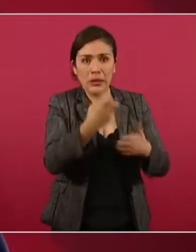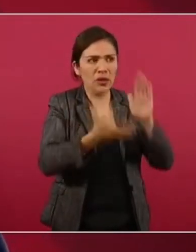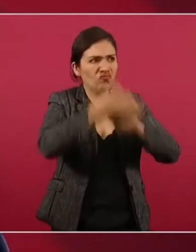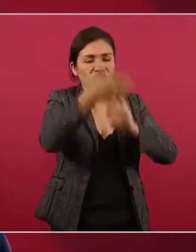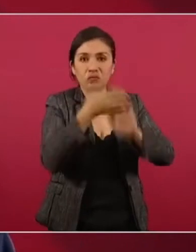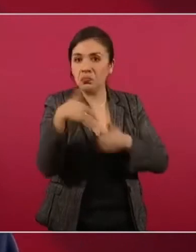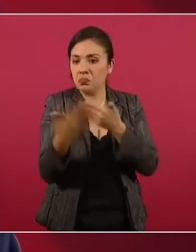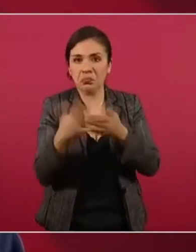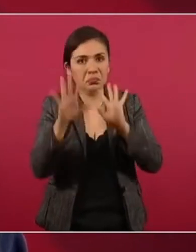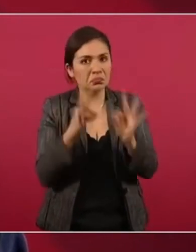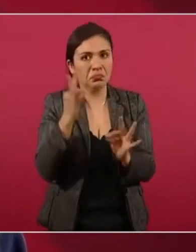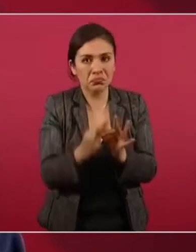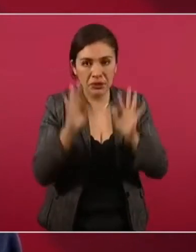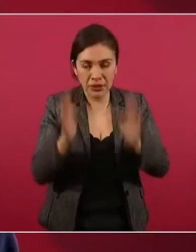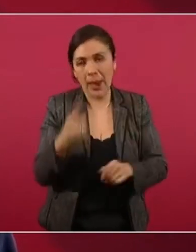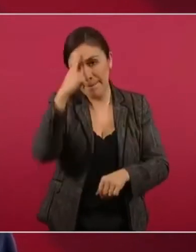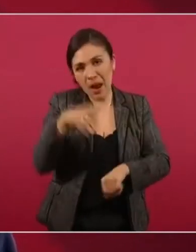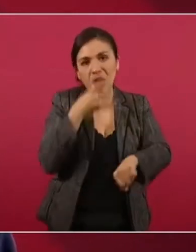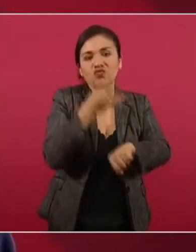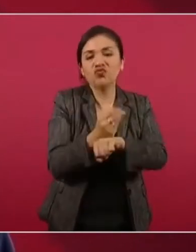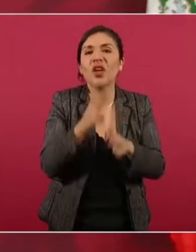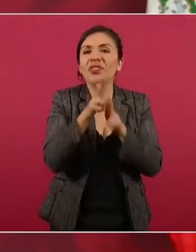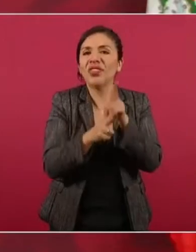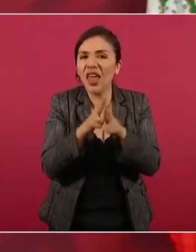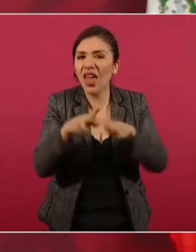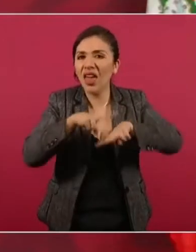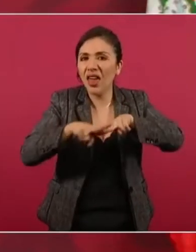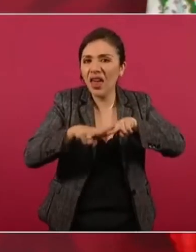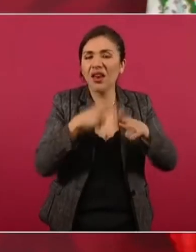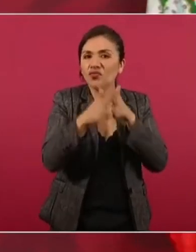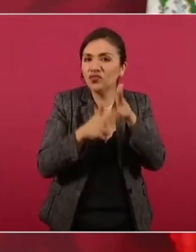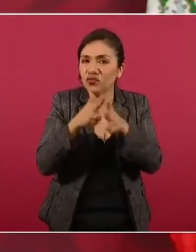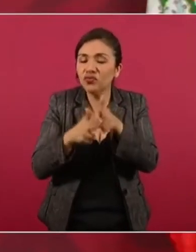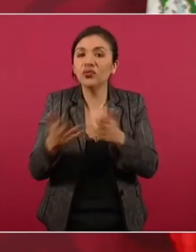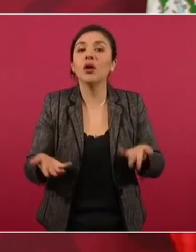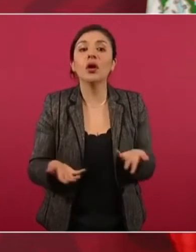concluyendo, la rehabilitación de los ferrocarriles,